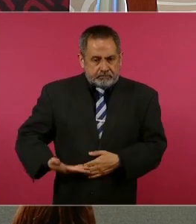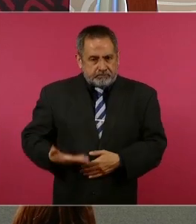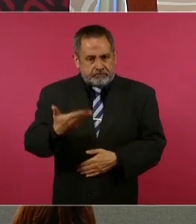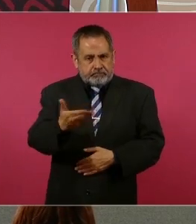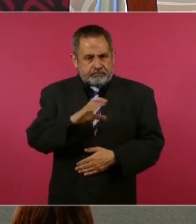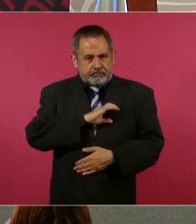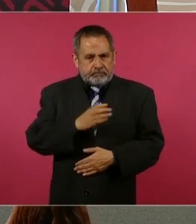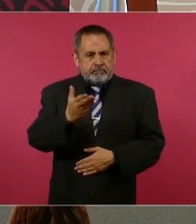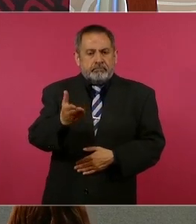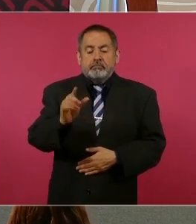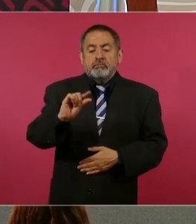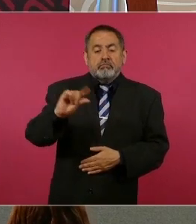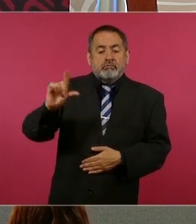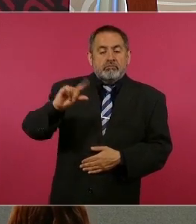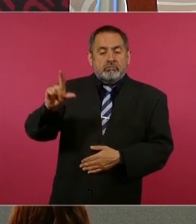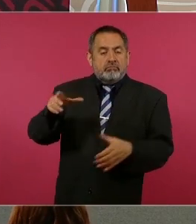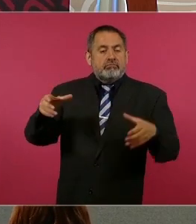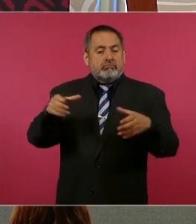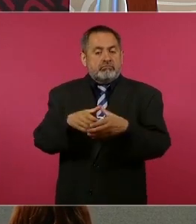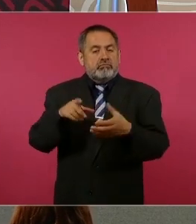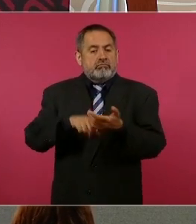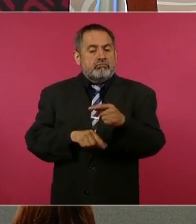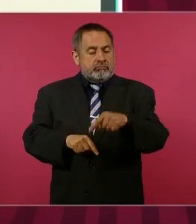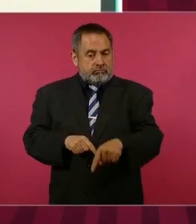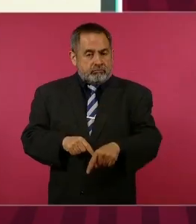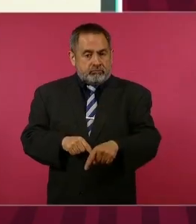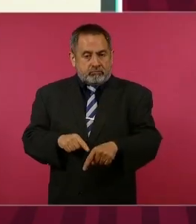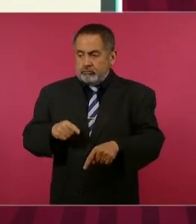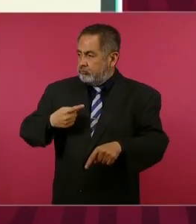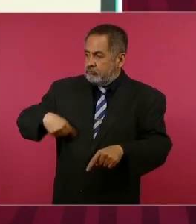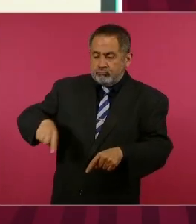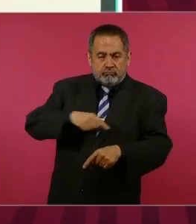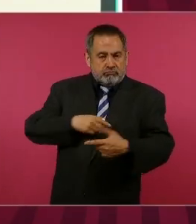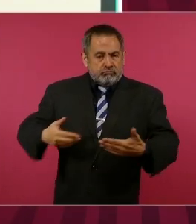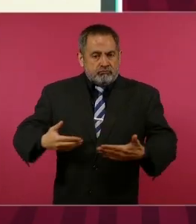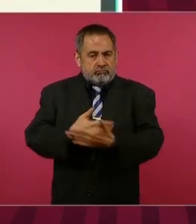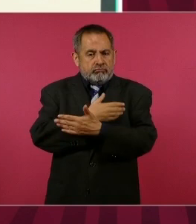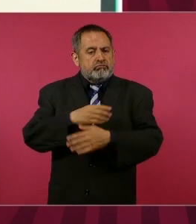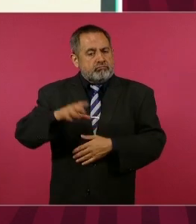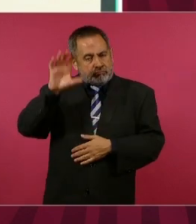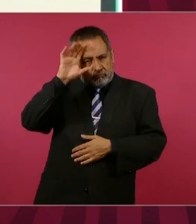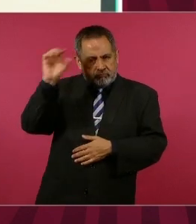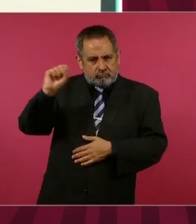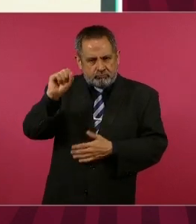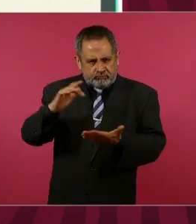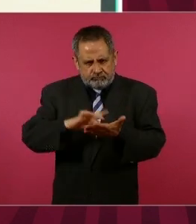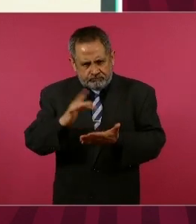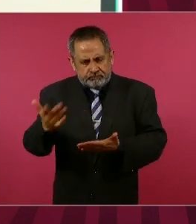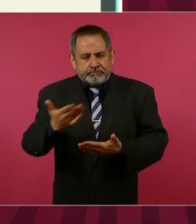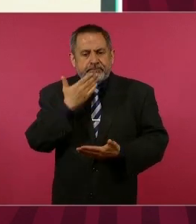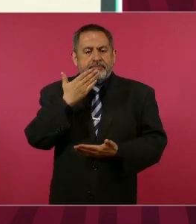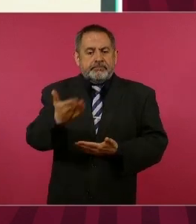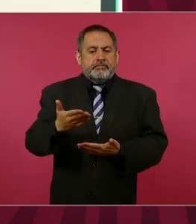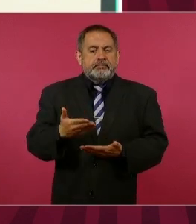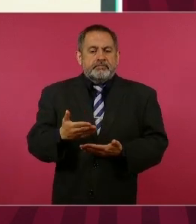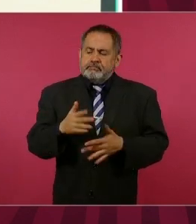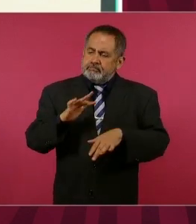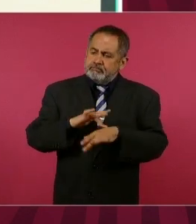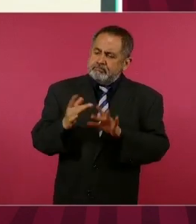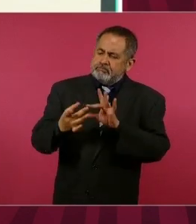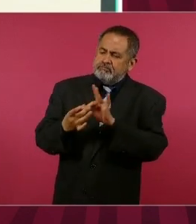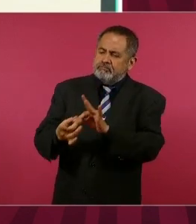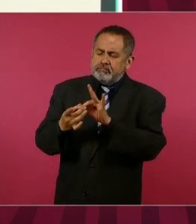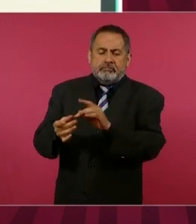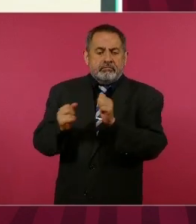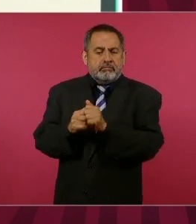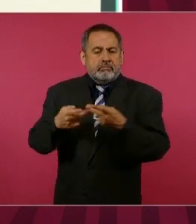usted, a las autoridades aquí presentes. A nombre de todos los morelenses, reitero nuestro agradecimiento y agradecemos su cercanía y apoyo